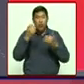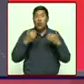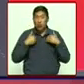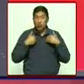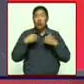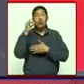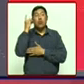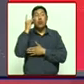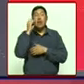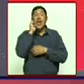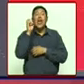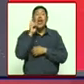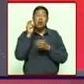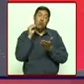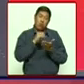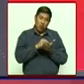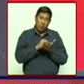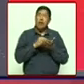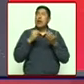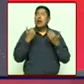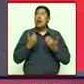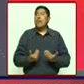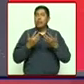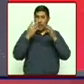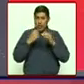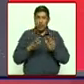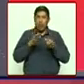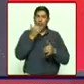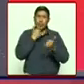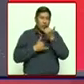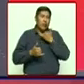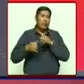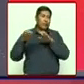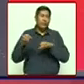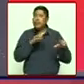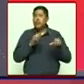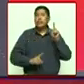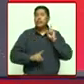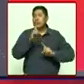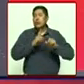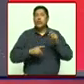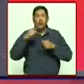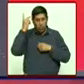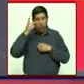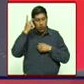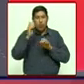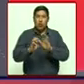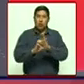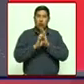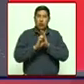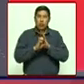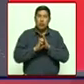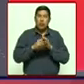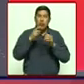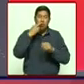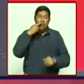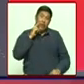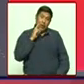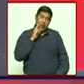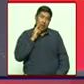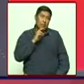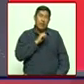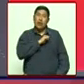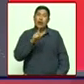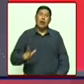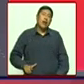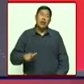escribió Evo Morales en sus cuentas. Vamos a revisar también las repercusiones de algunos políticos. Por ejemplo, Manfred Reyes Villa, alcalde